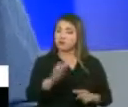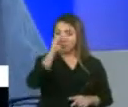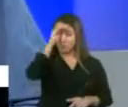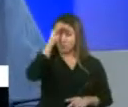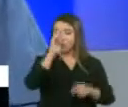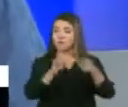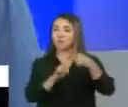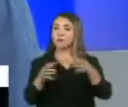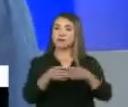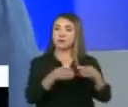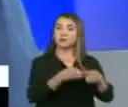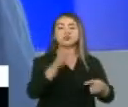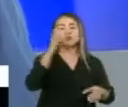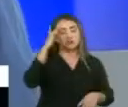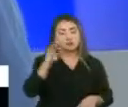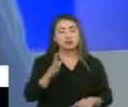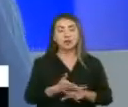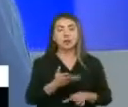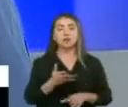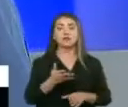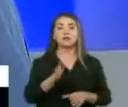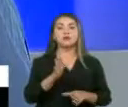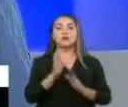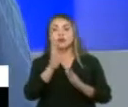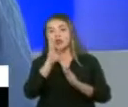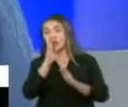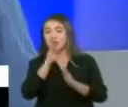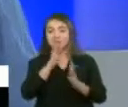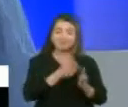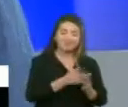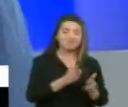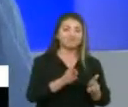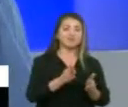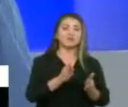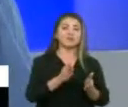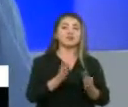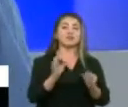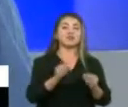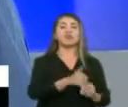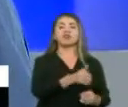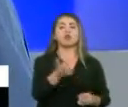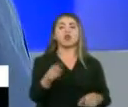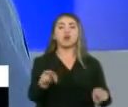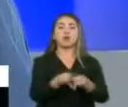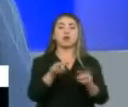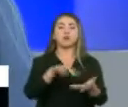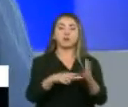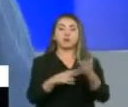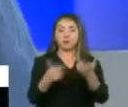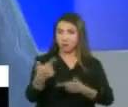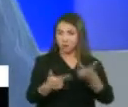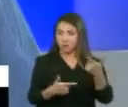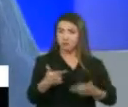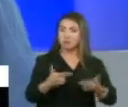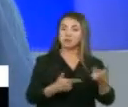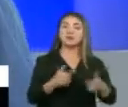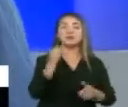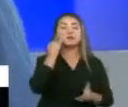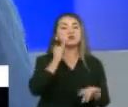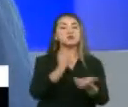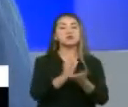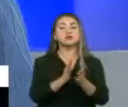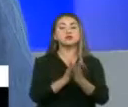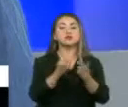partidos. Yo sé que hay una tendencia, obviamente, a generalizar en materia de escándalos políticos y las instituciones están